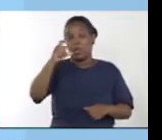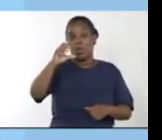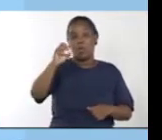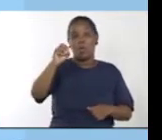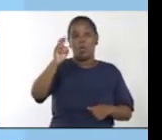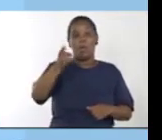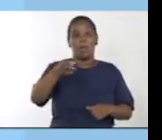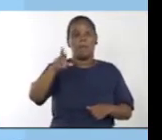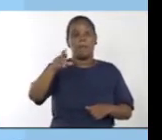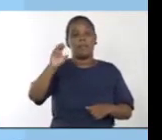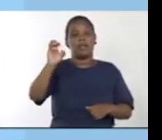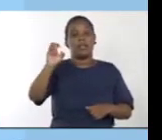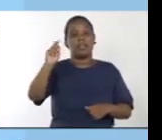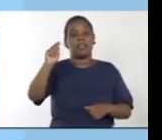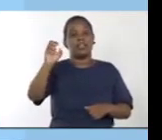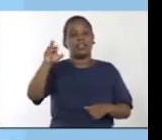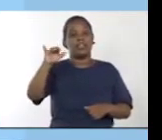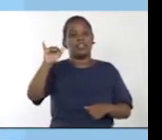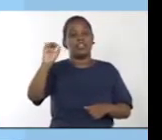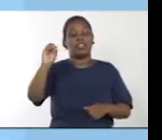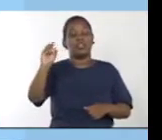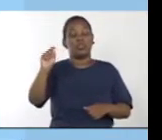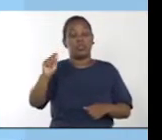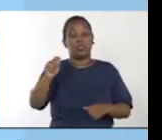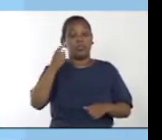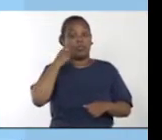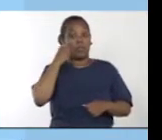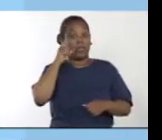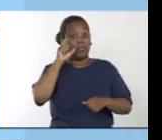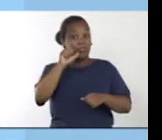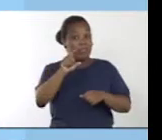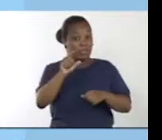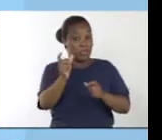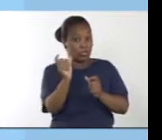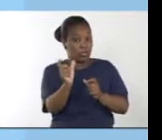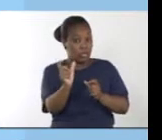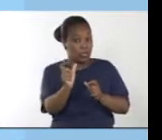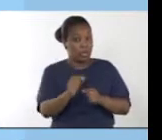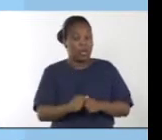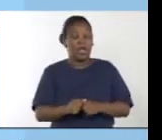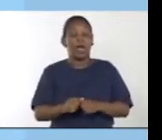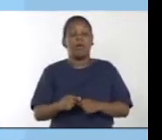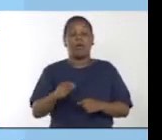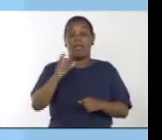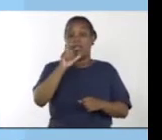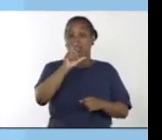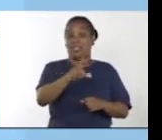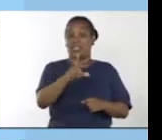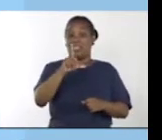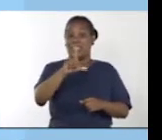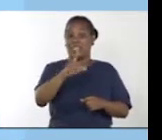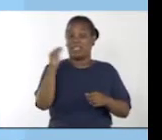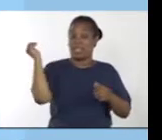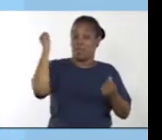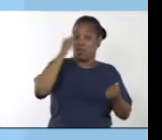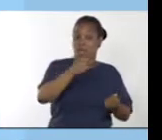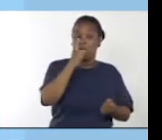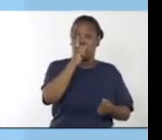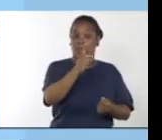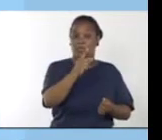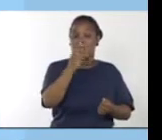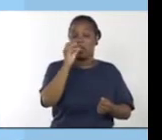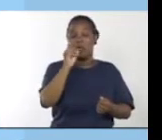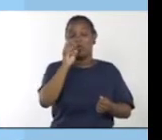en copretérito. Fíjense la terminación. Llevaba primera o tercera personas